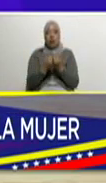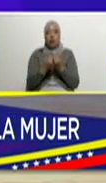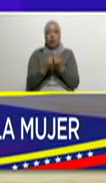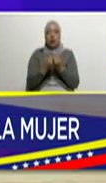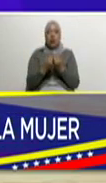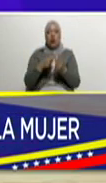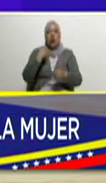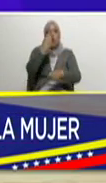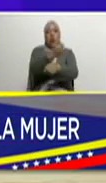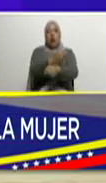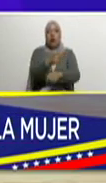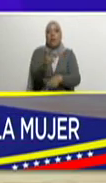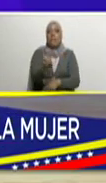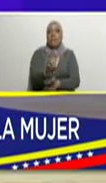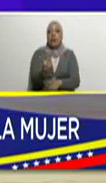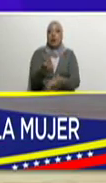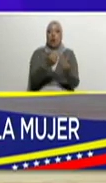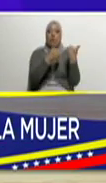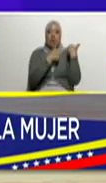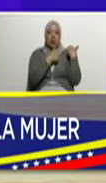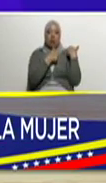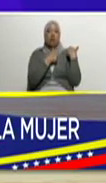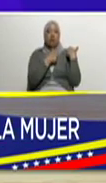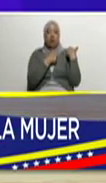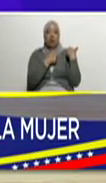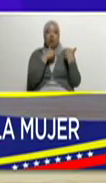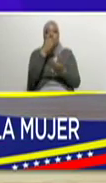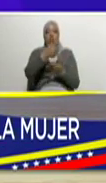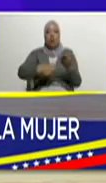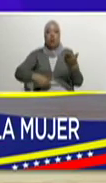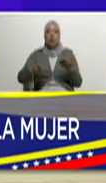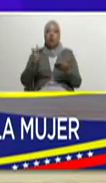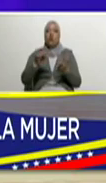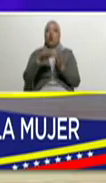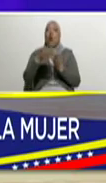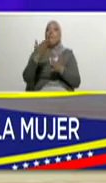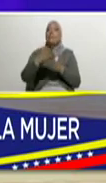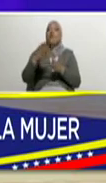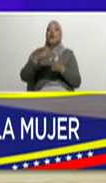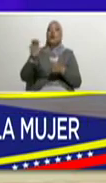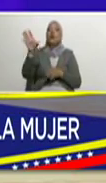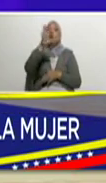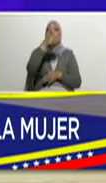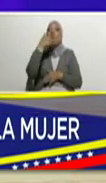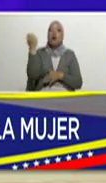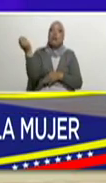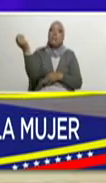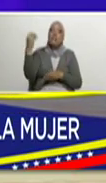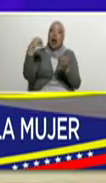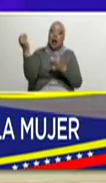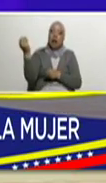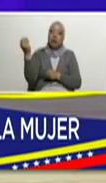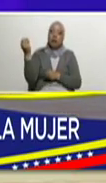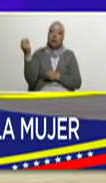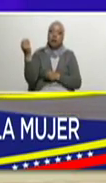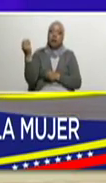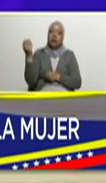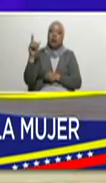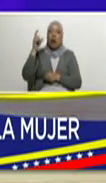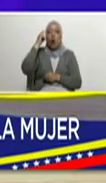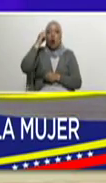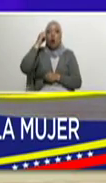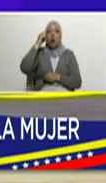tu diploma respectivo para que te gradúes desde donde estés y te mejores aún más. Y algún